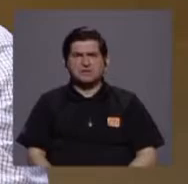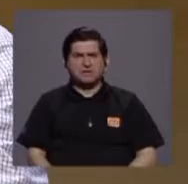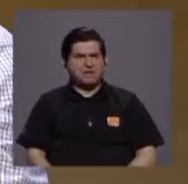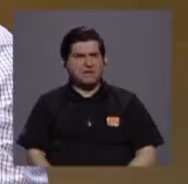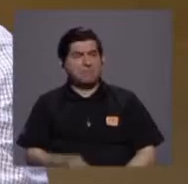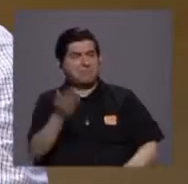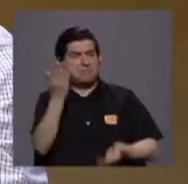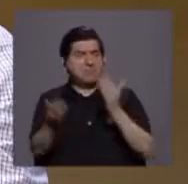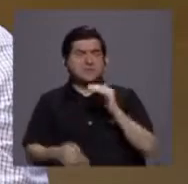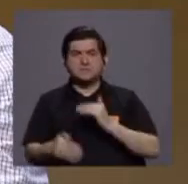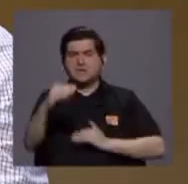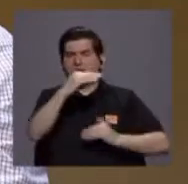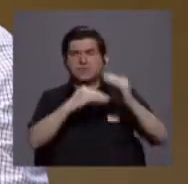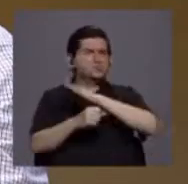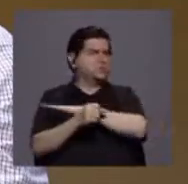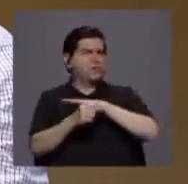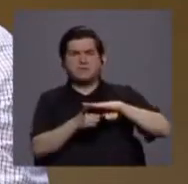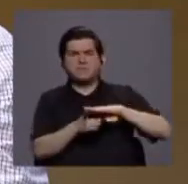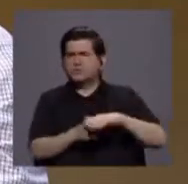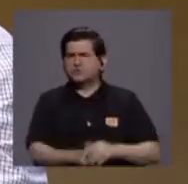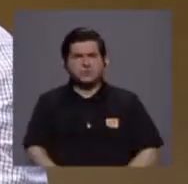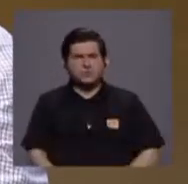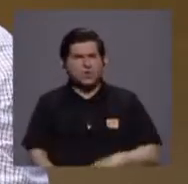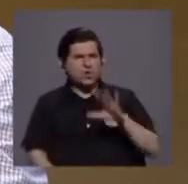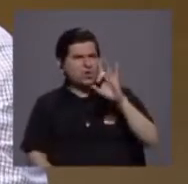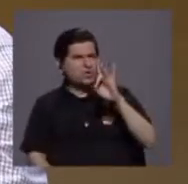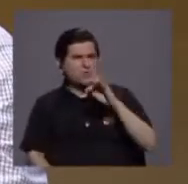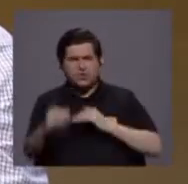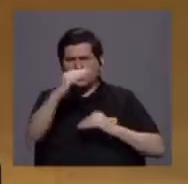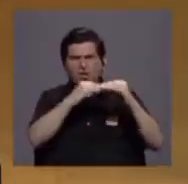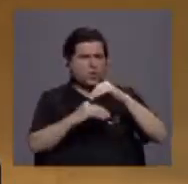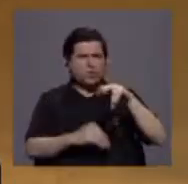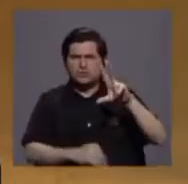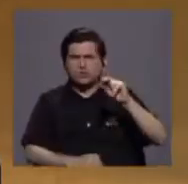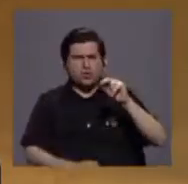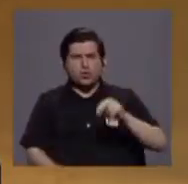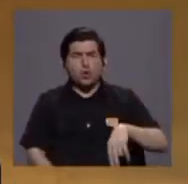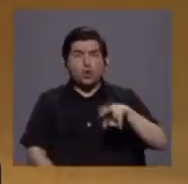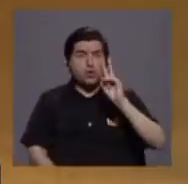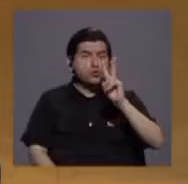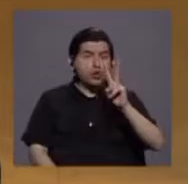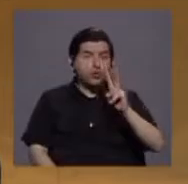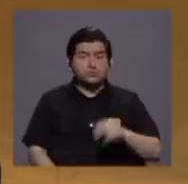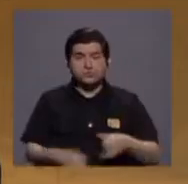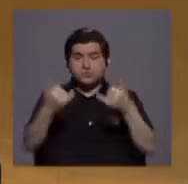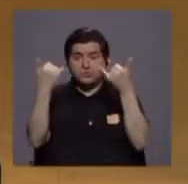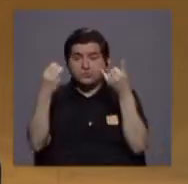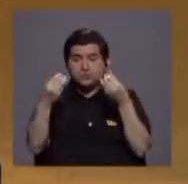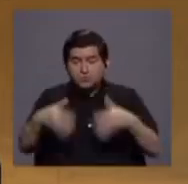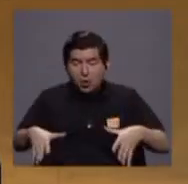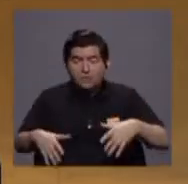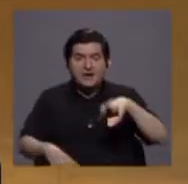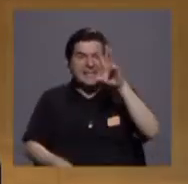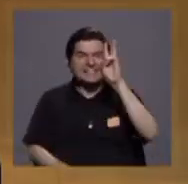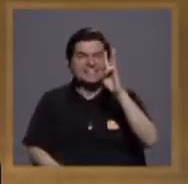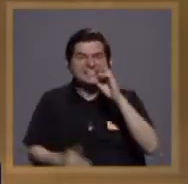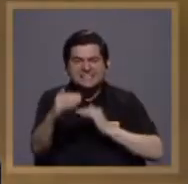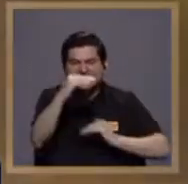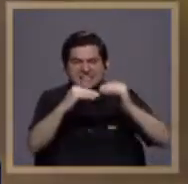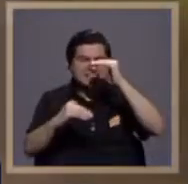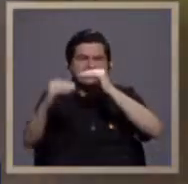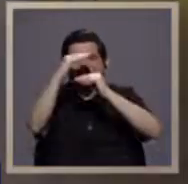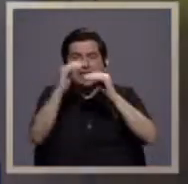tener, digamos, un edificio completo, sino que en lugar de los 8 pisos van a tener 2 y sobran 6, bueno,